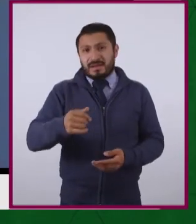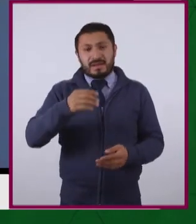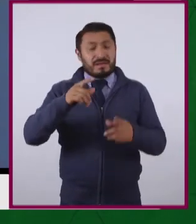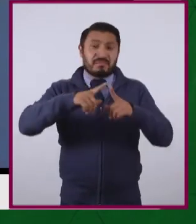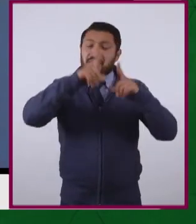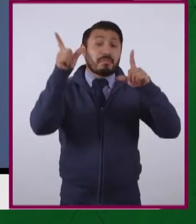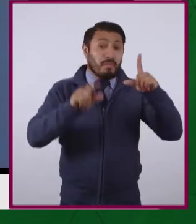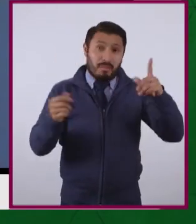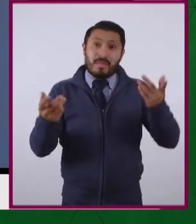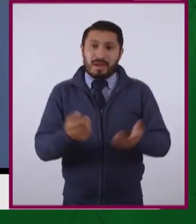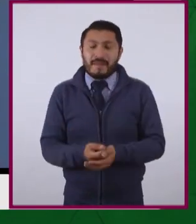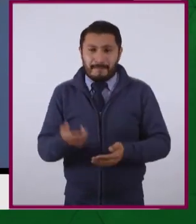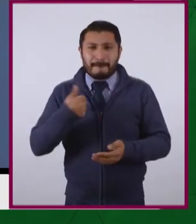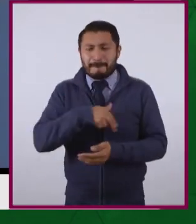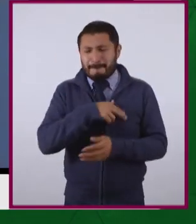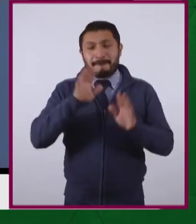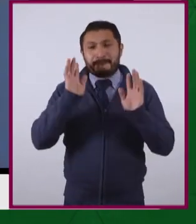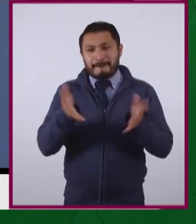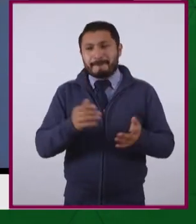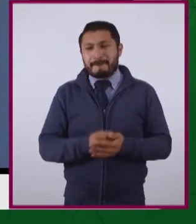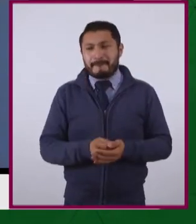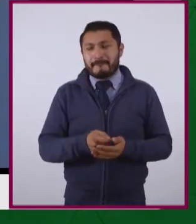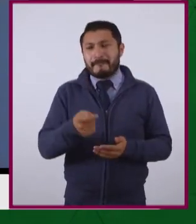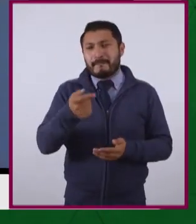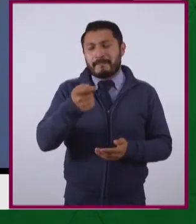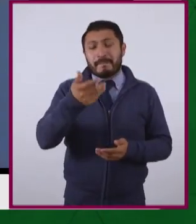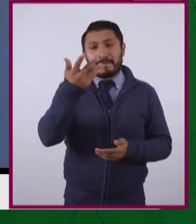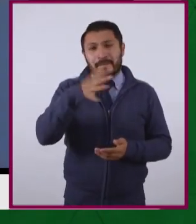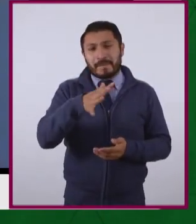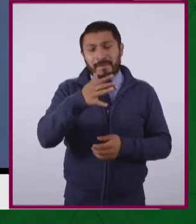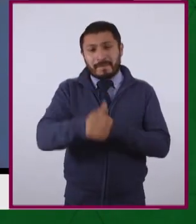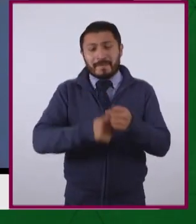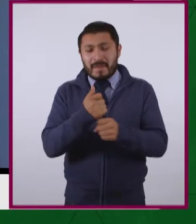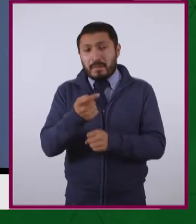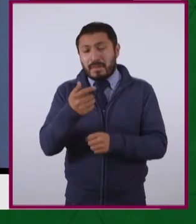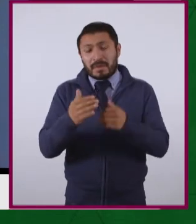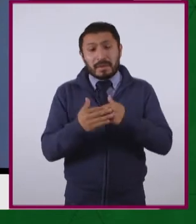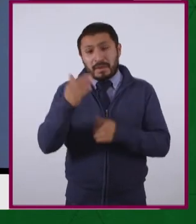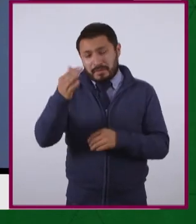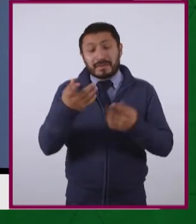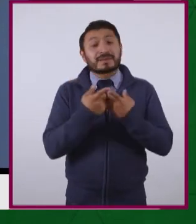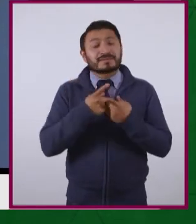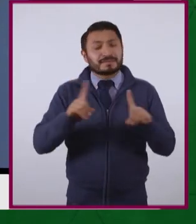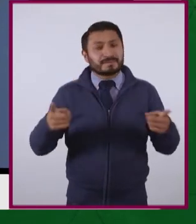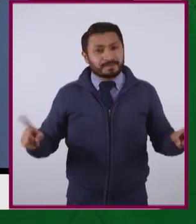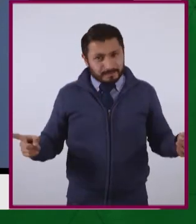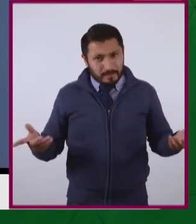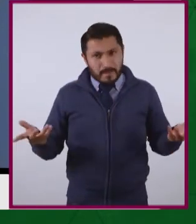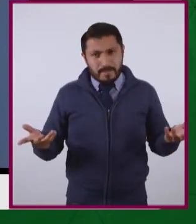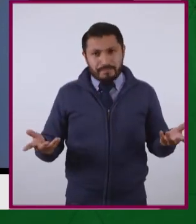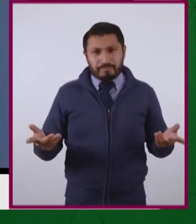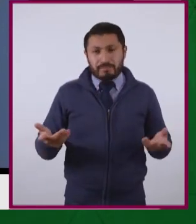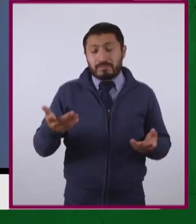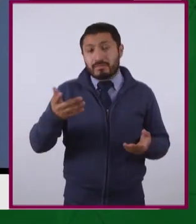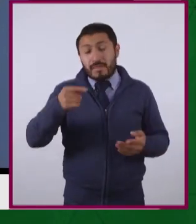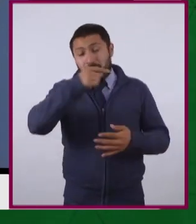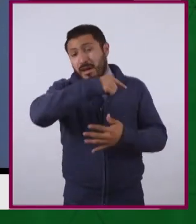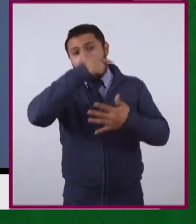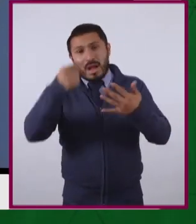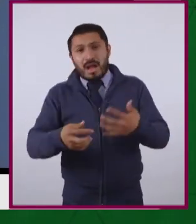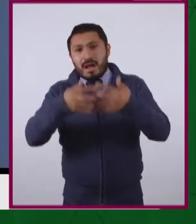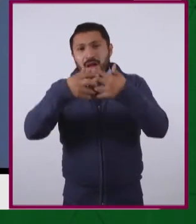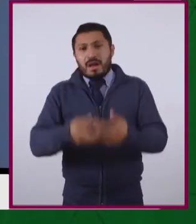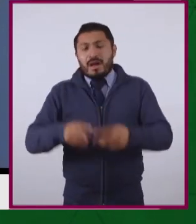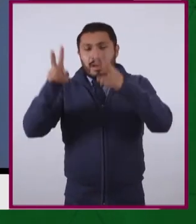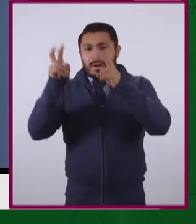del país. Tenemos ya poco más de 10 años desarrollando uno o varios sistemas